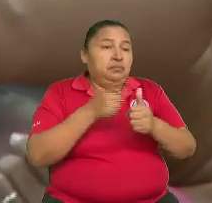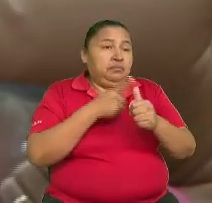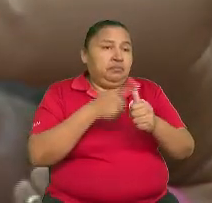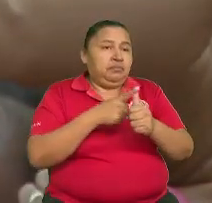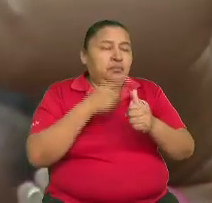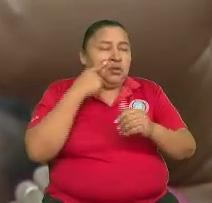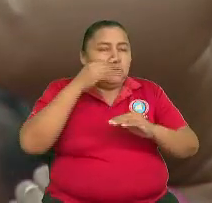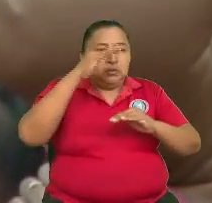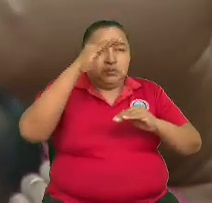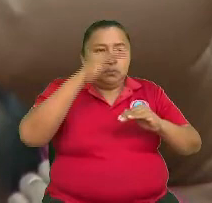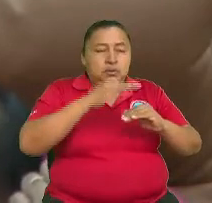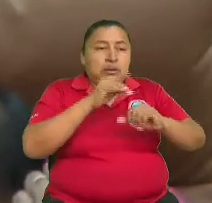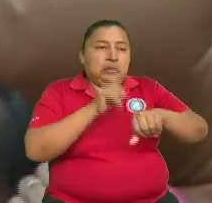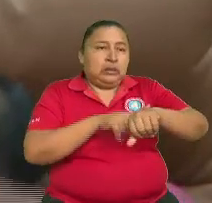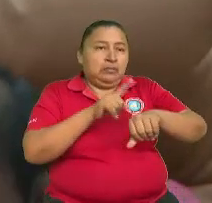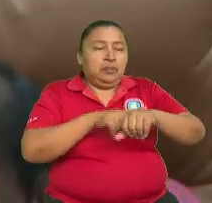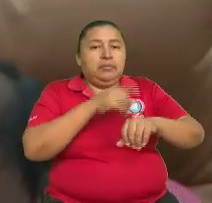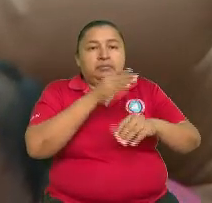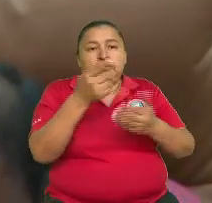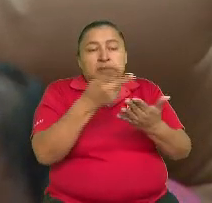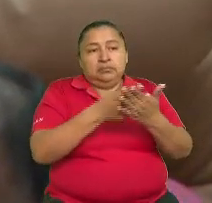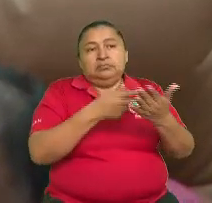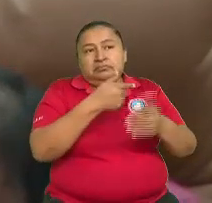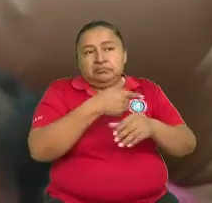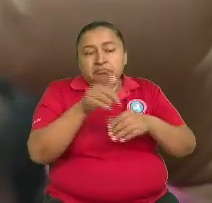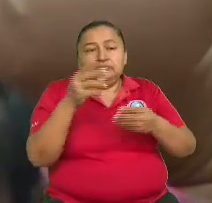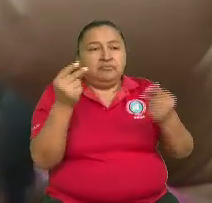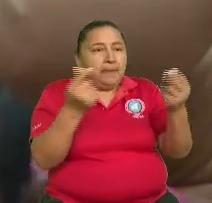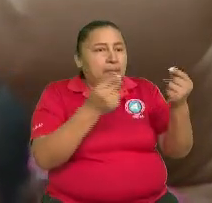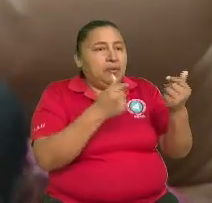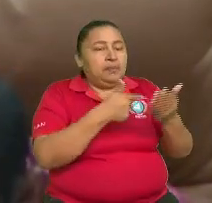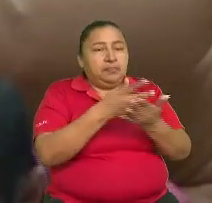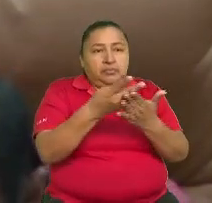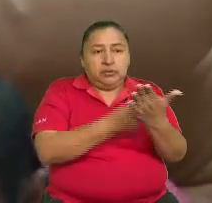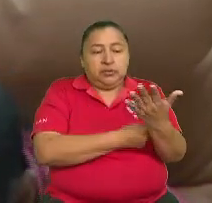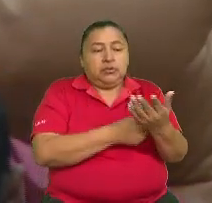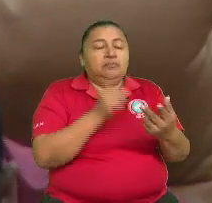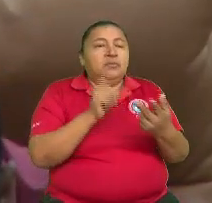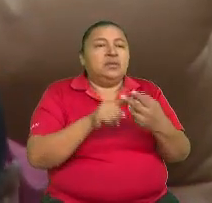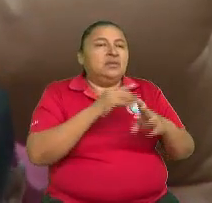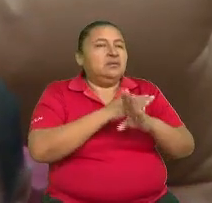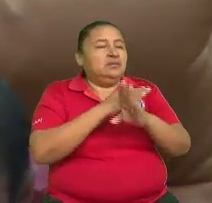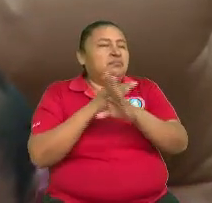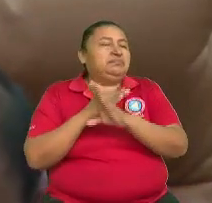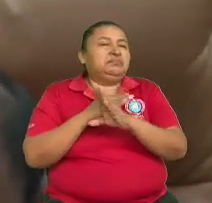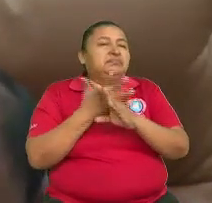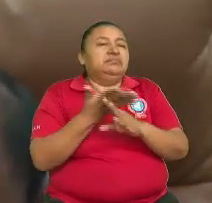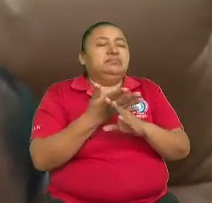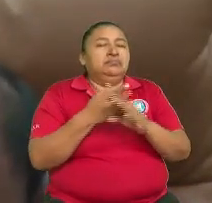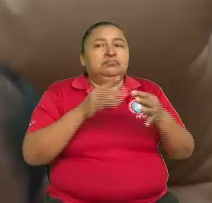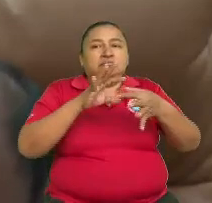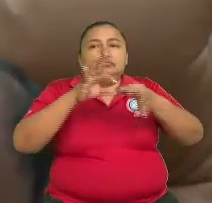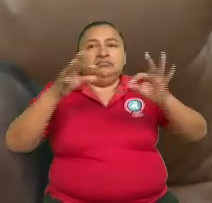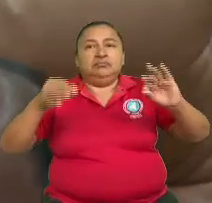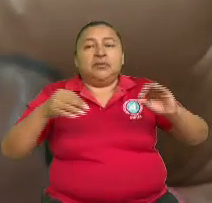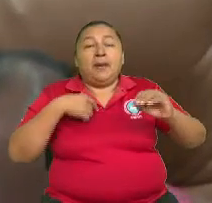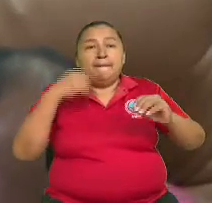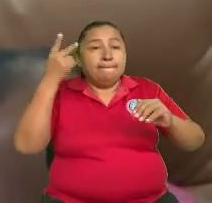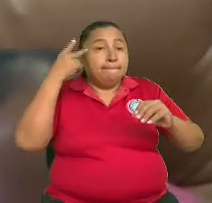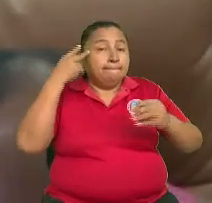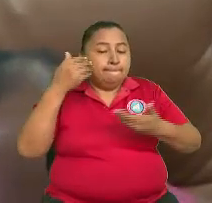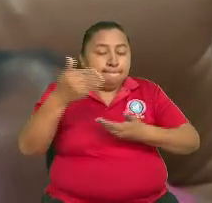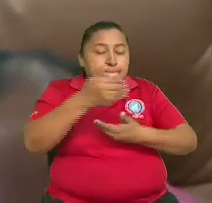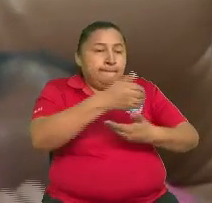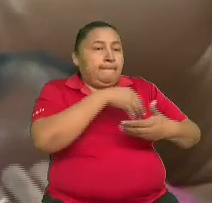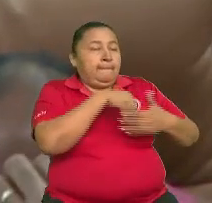la reducción de los tiempos para la ejecución del proyecto y evitar la cadena especulativa